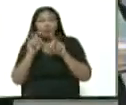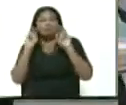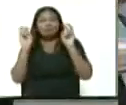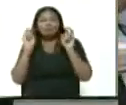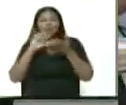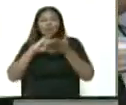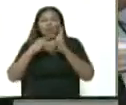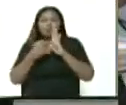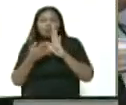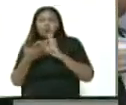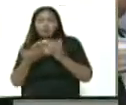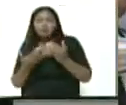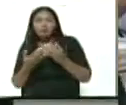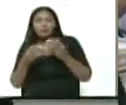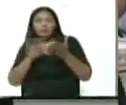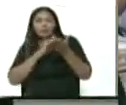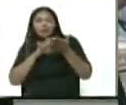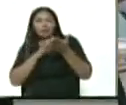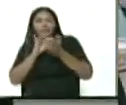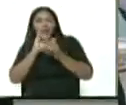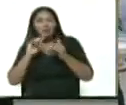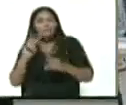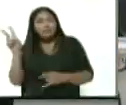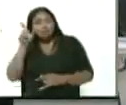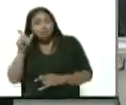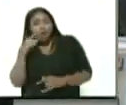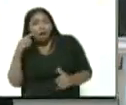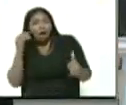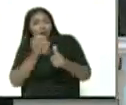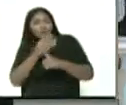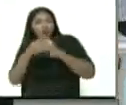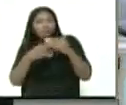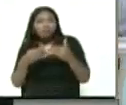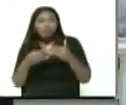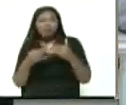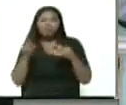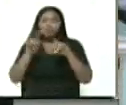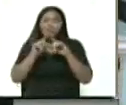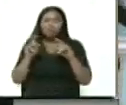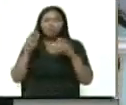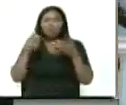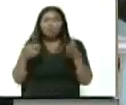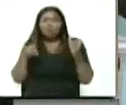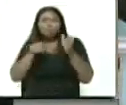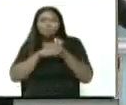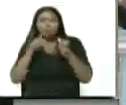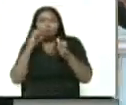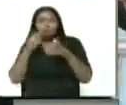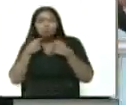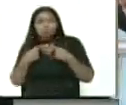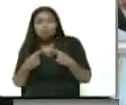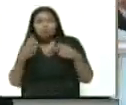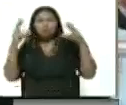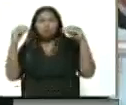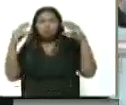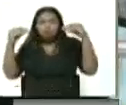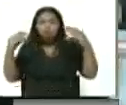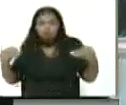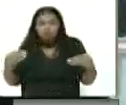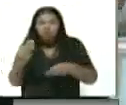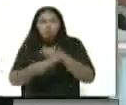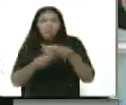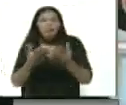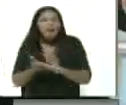tecnología máquinas con tecnología venezolana inclusive se ha tomado las medidas como siempre se torna el tema de la pila de caso una situación si todas esas medidas se han tornado